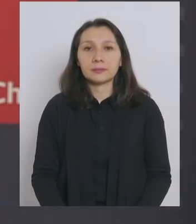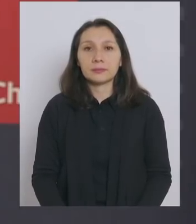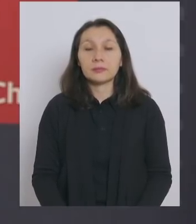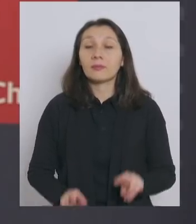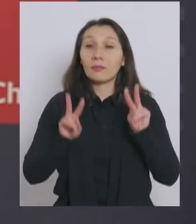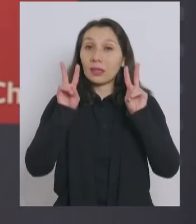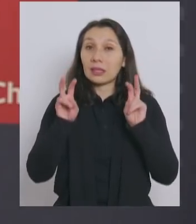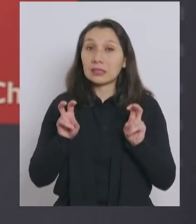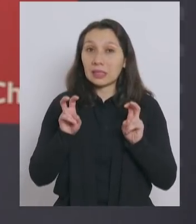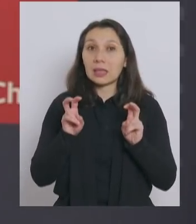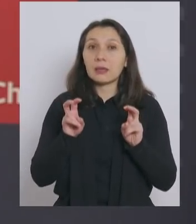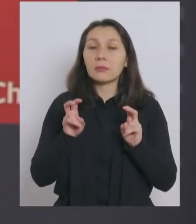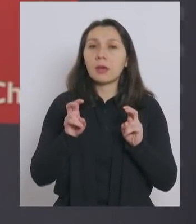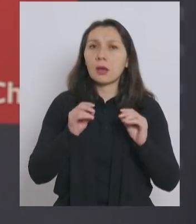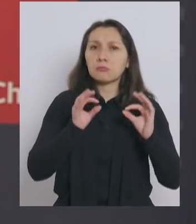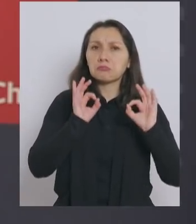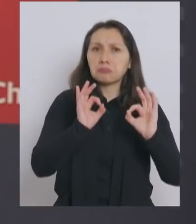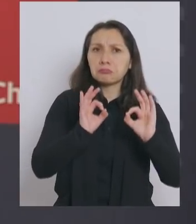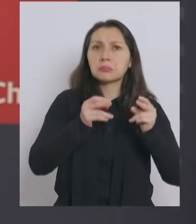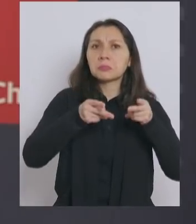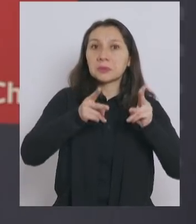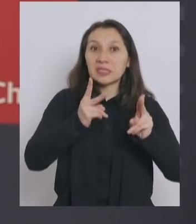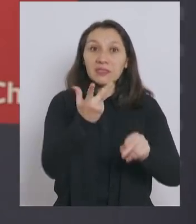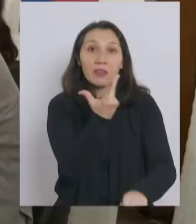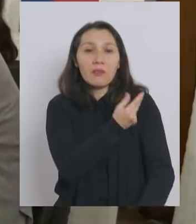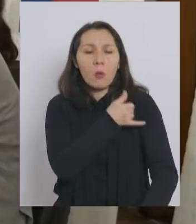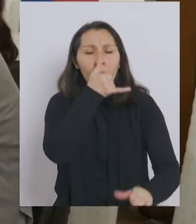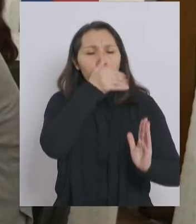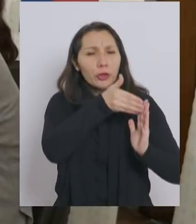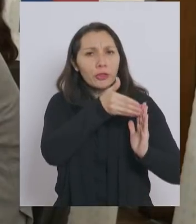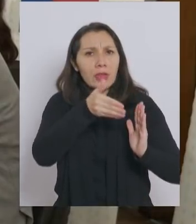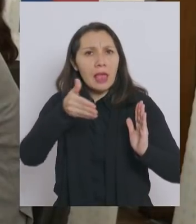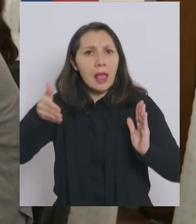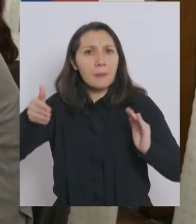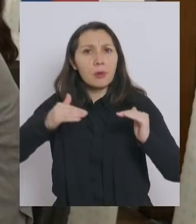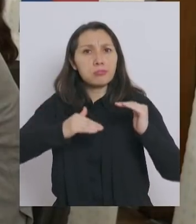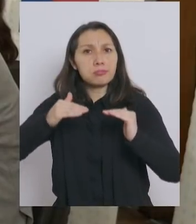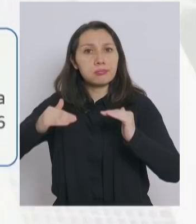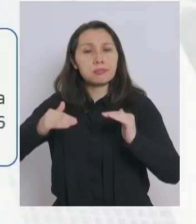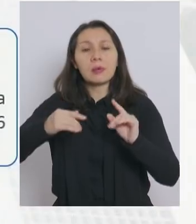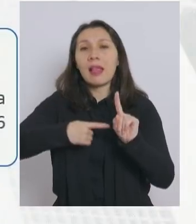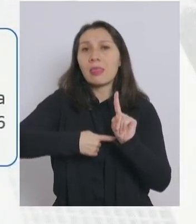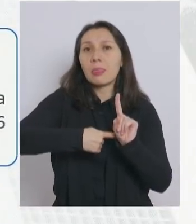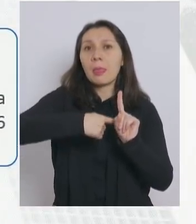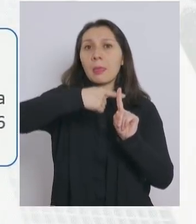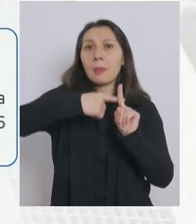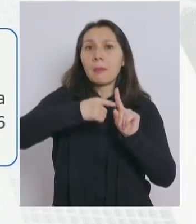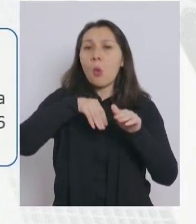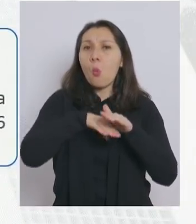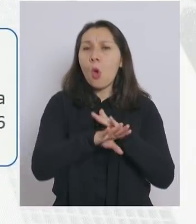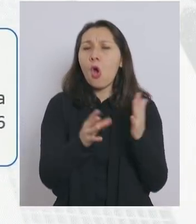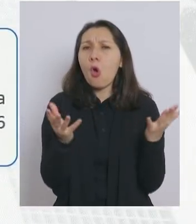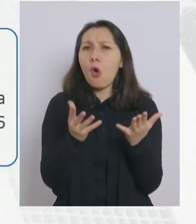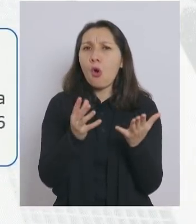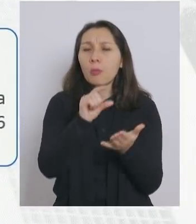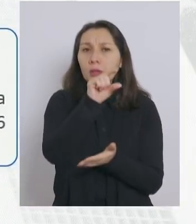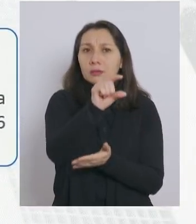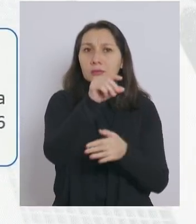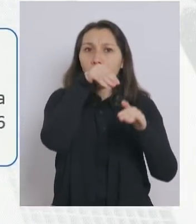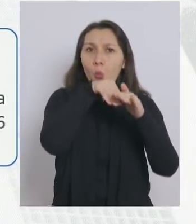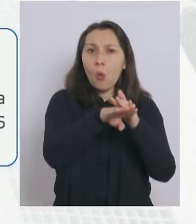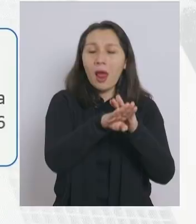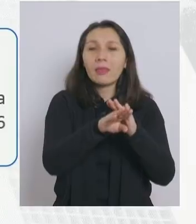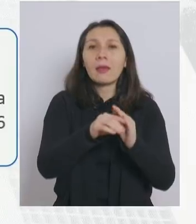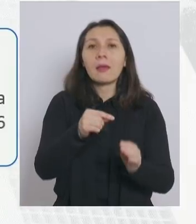Con respecto a las condiciones de estabilidad y vida útil de la vacuna, tenemos la temperatura de almacenamiento. Esta vacuna tiene que ser almacenada